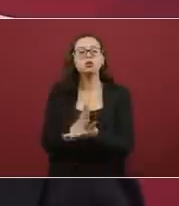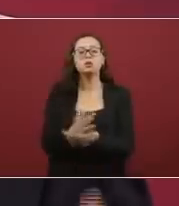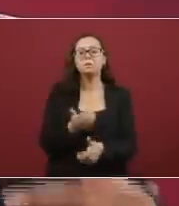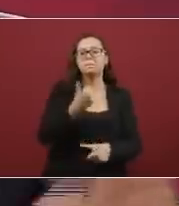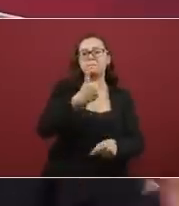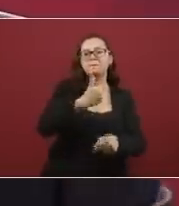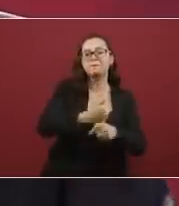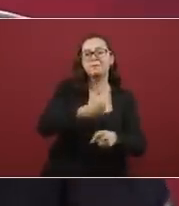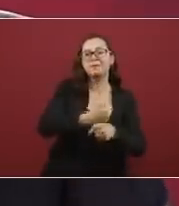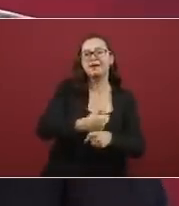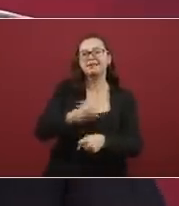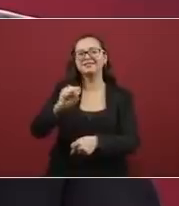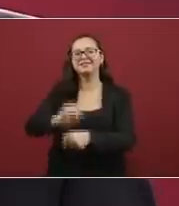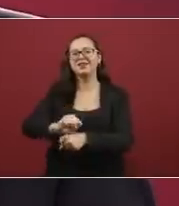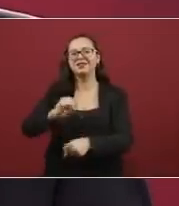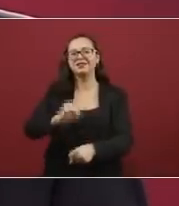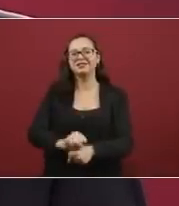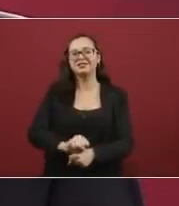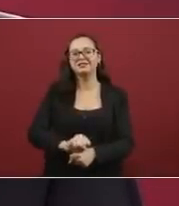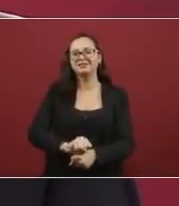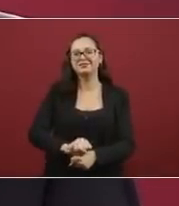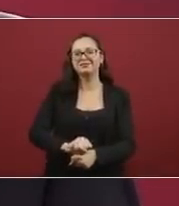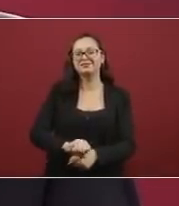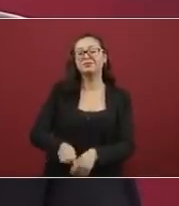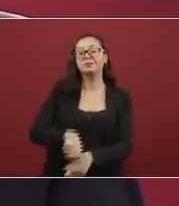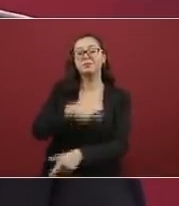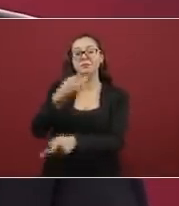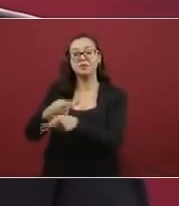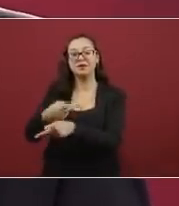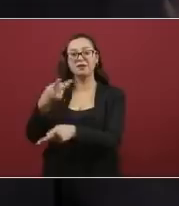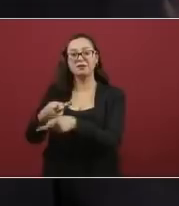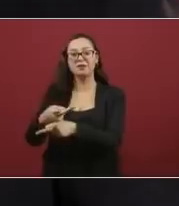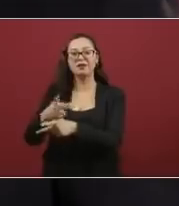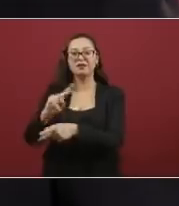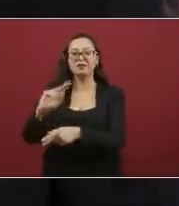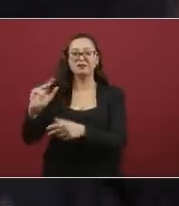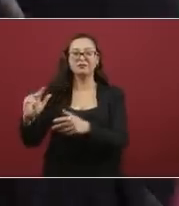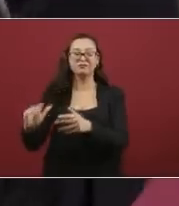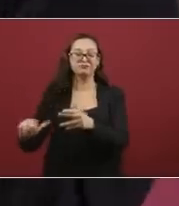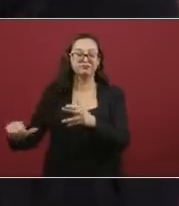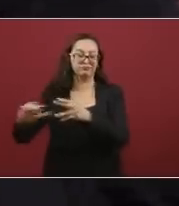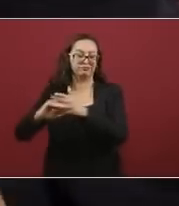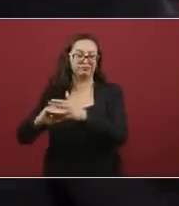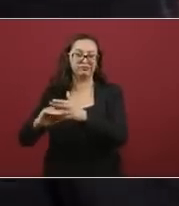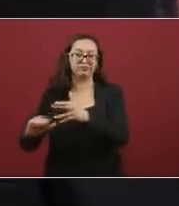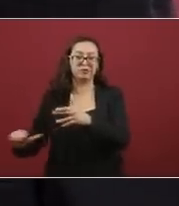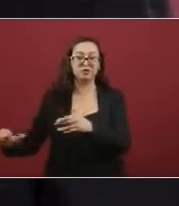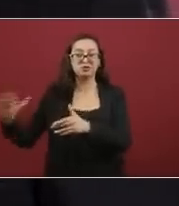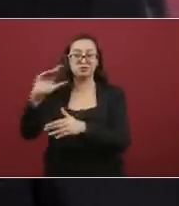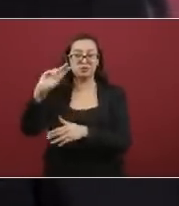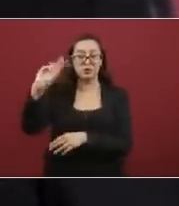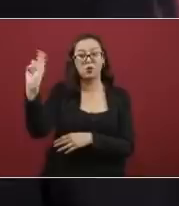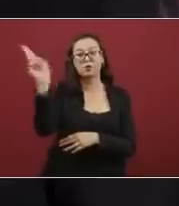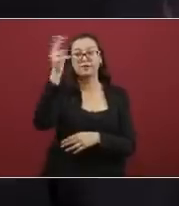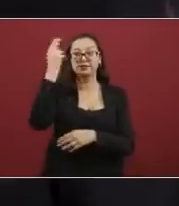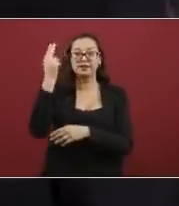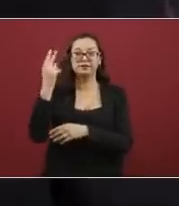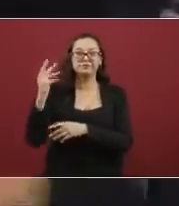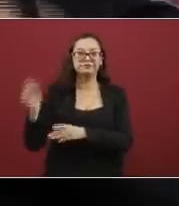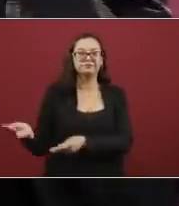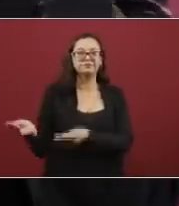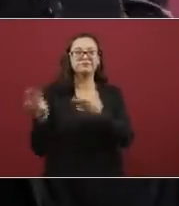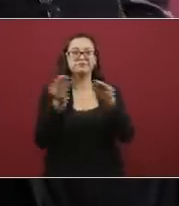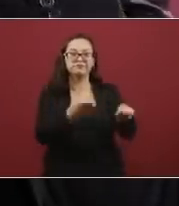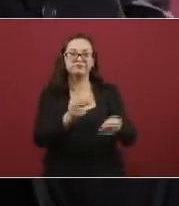y se deja al mercado la educación media superior y la educación superior.